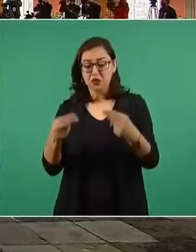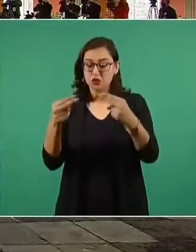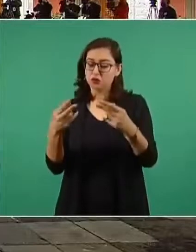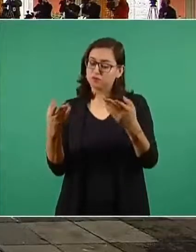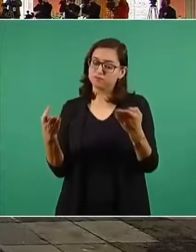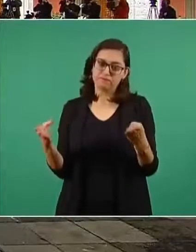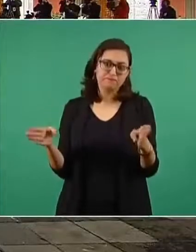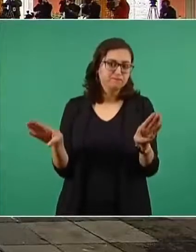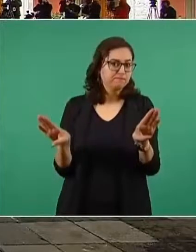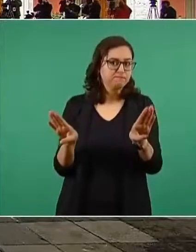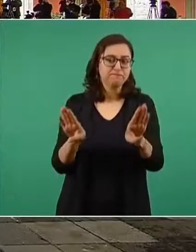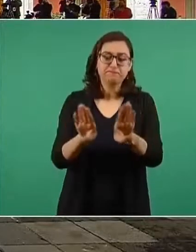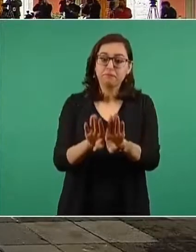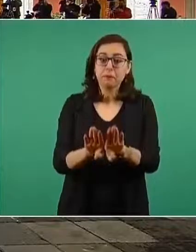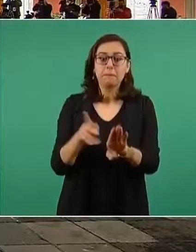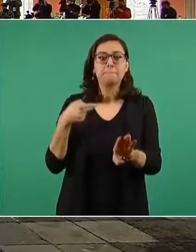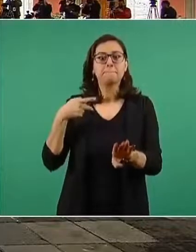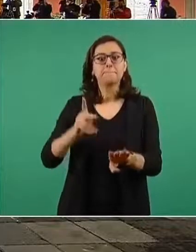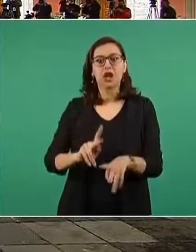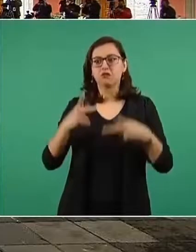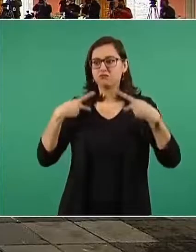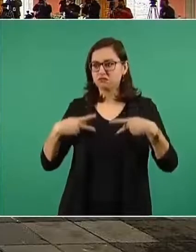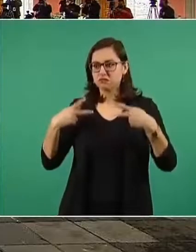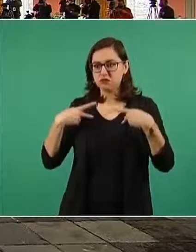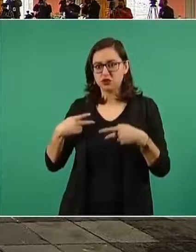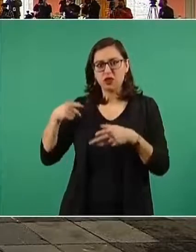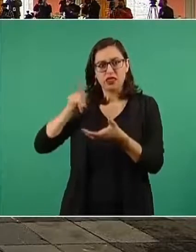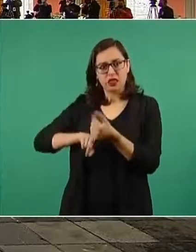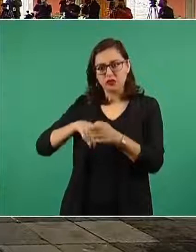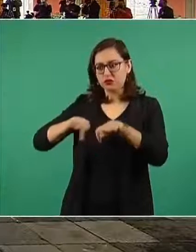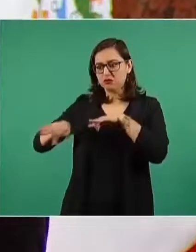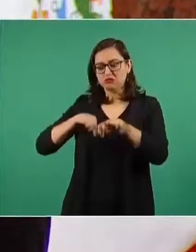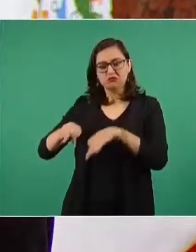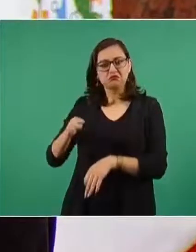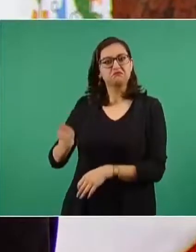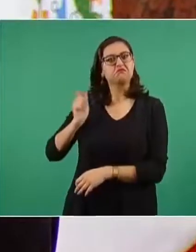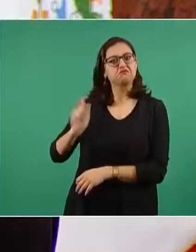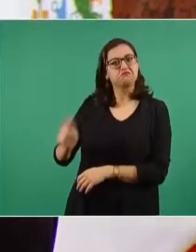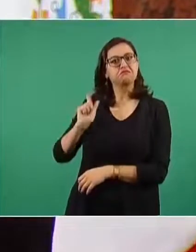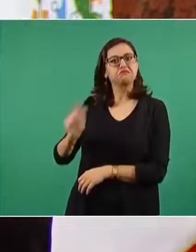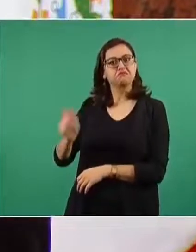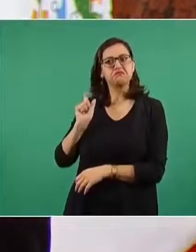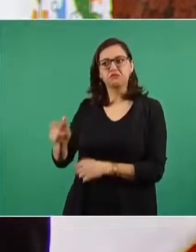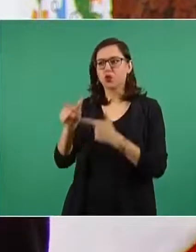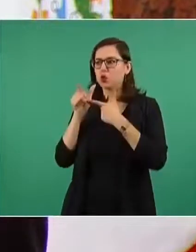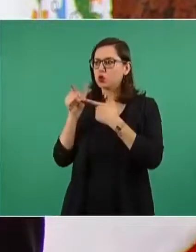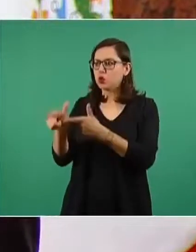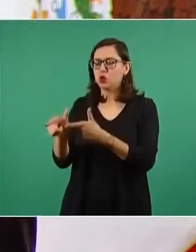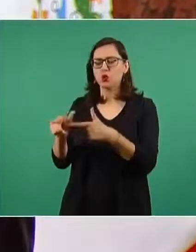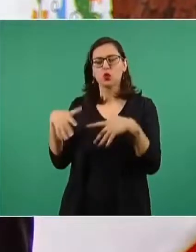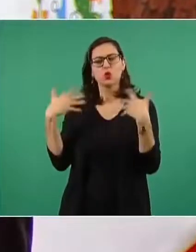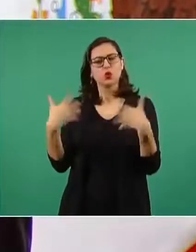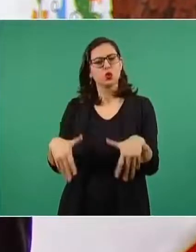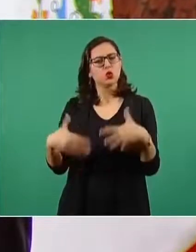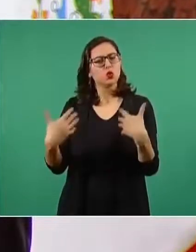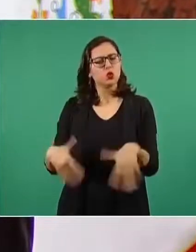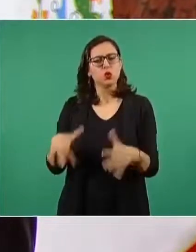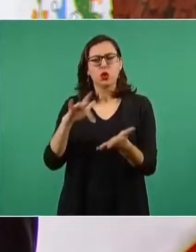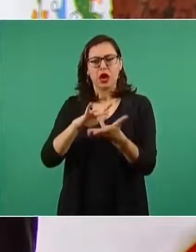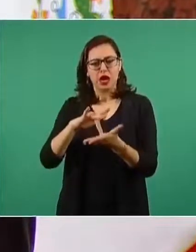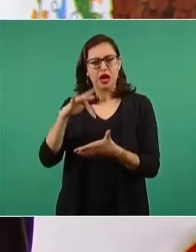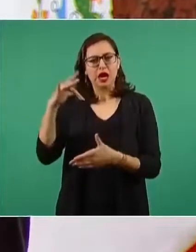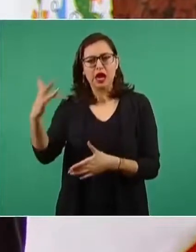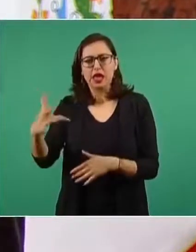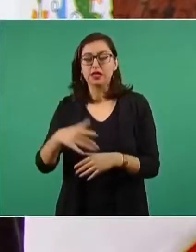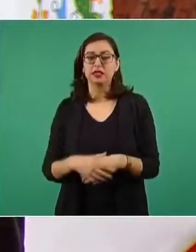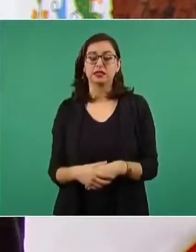ellos. Había que ser inteligentes para resistirlo, a veces por